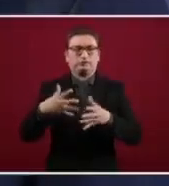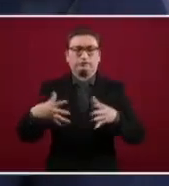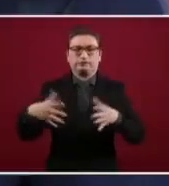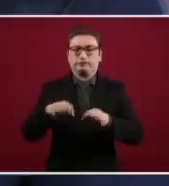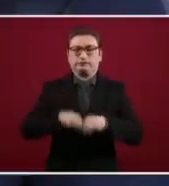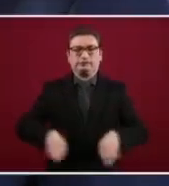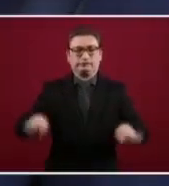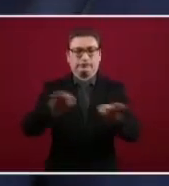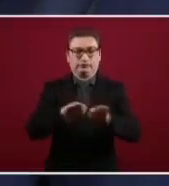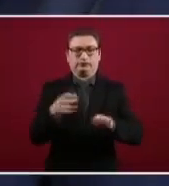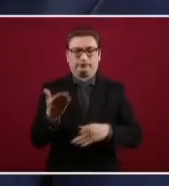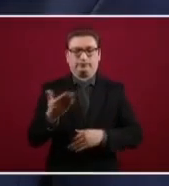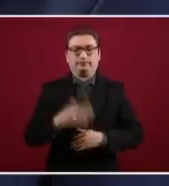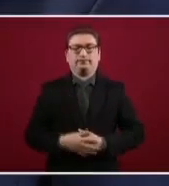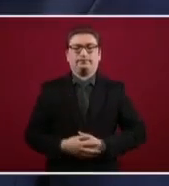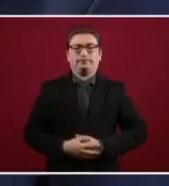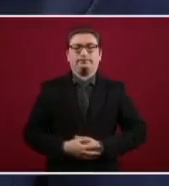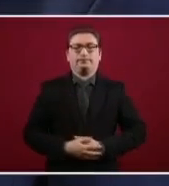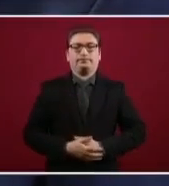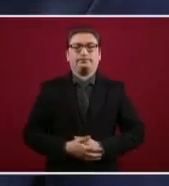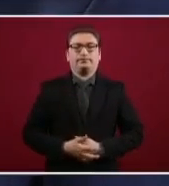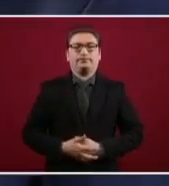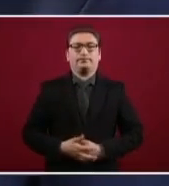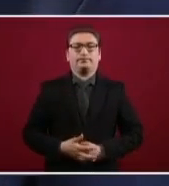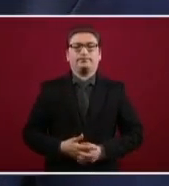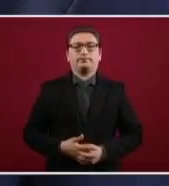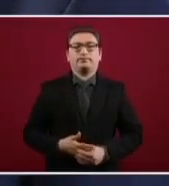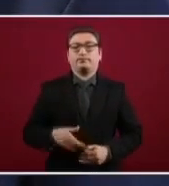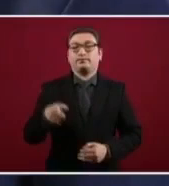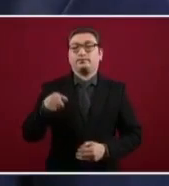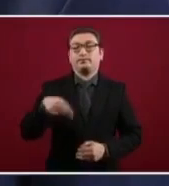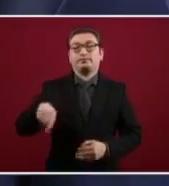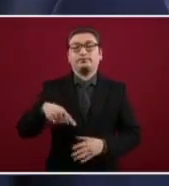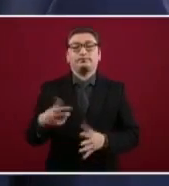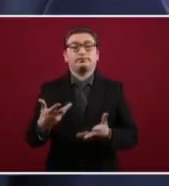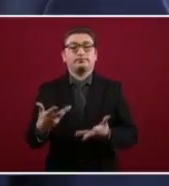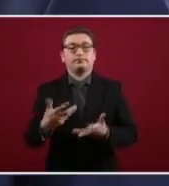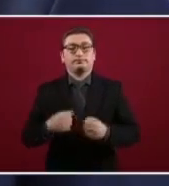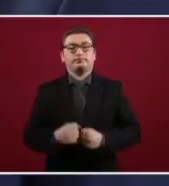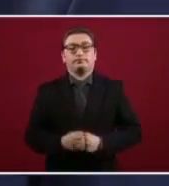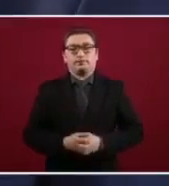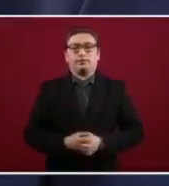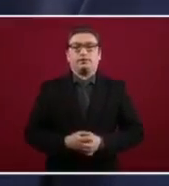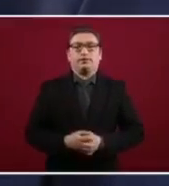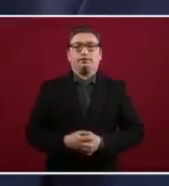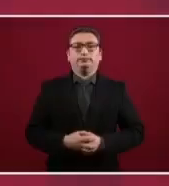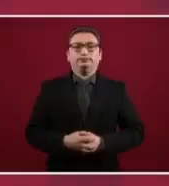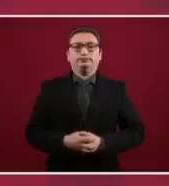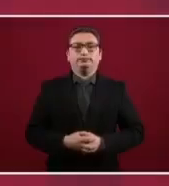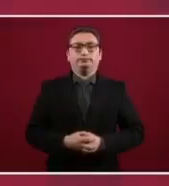importante es la representación de